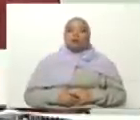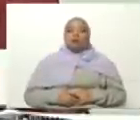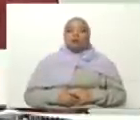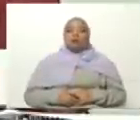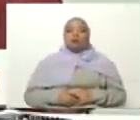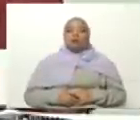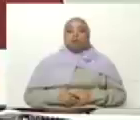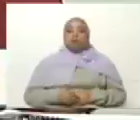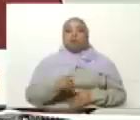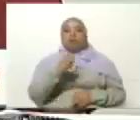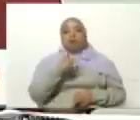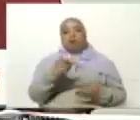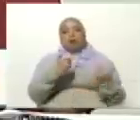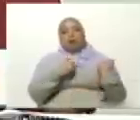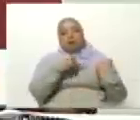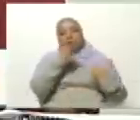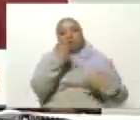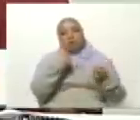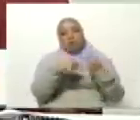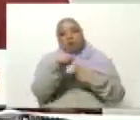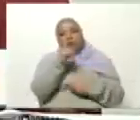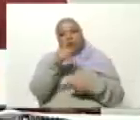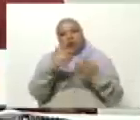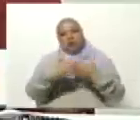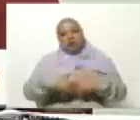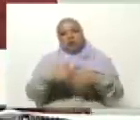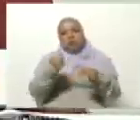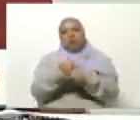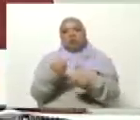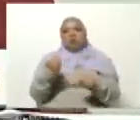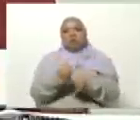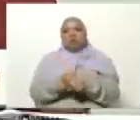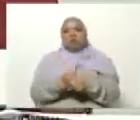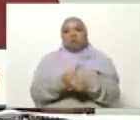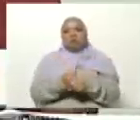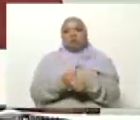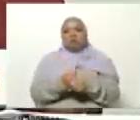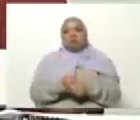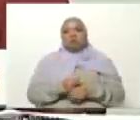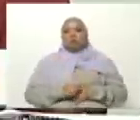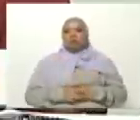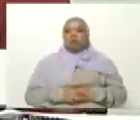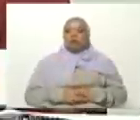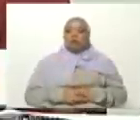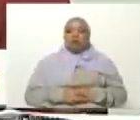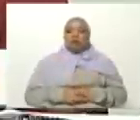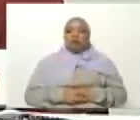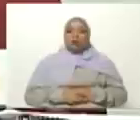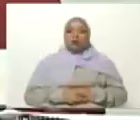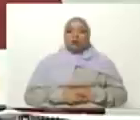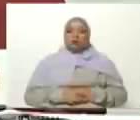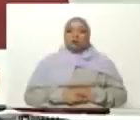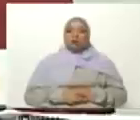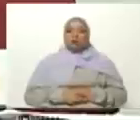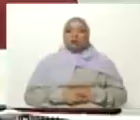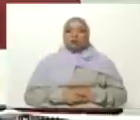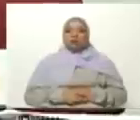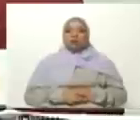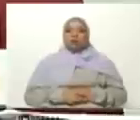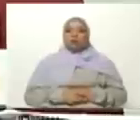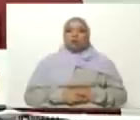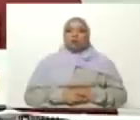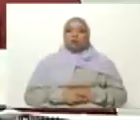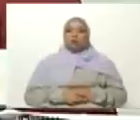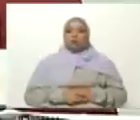y que recibía ingresos de empresas que estaban invirtiendo en su partido. Imagínate quiénes van a gobernar este